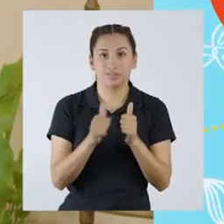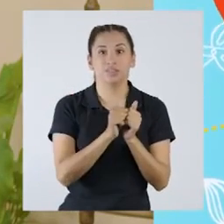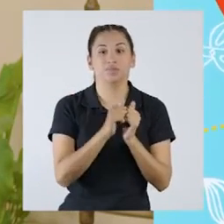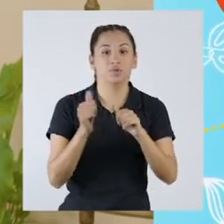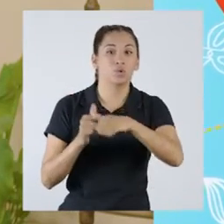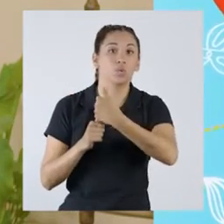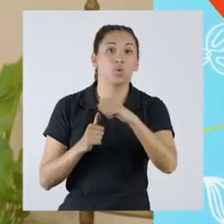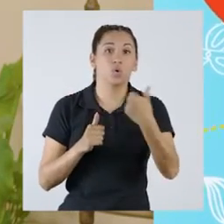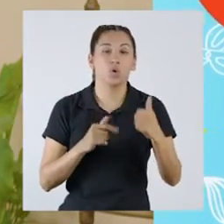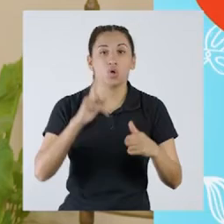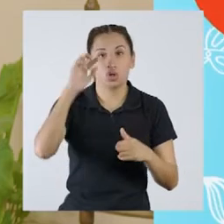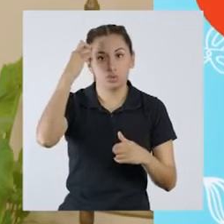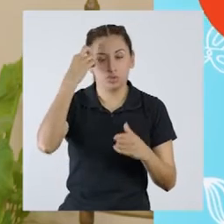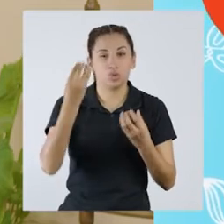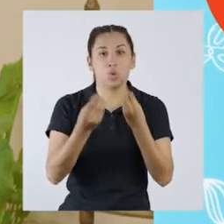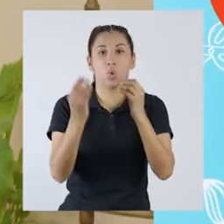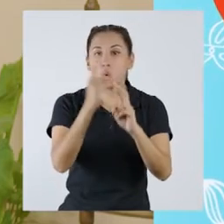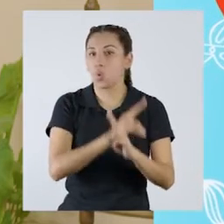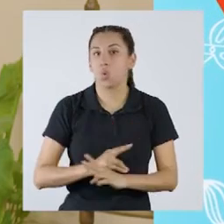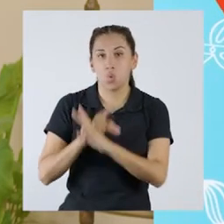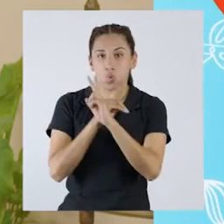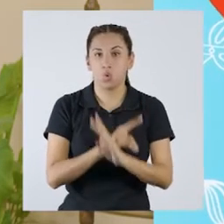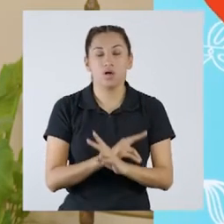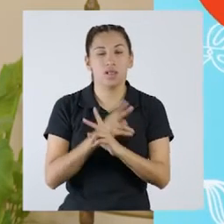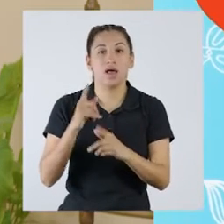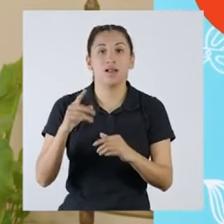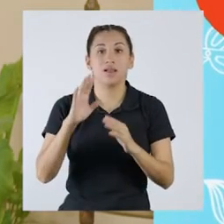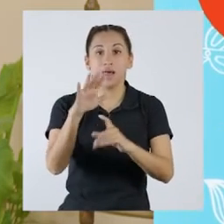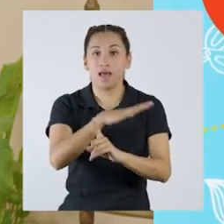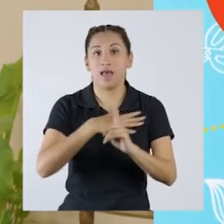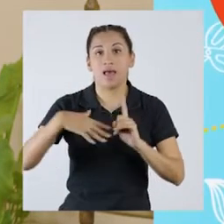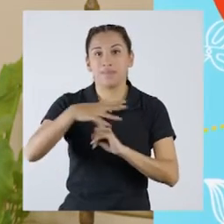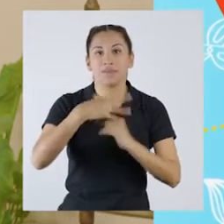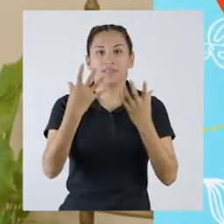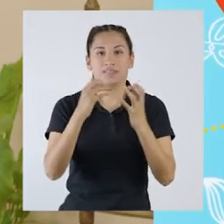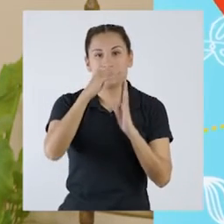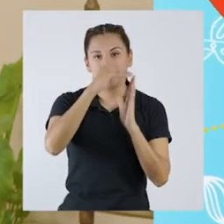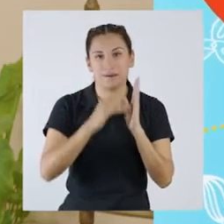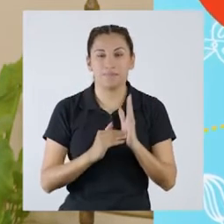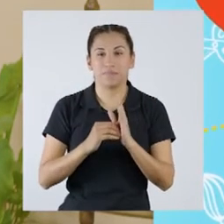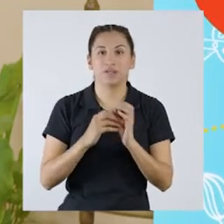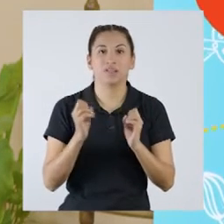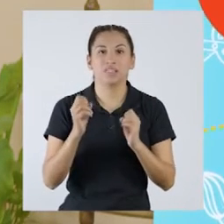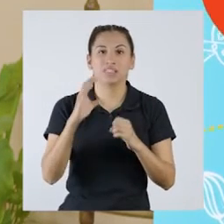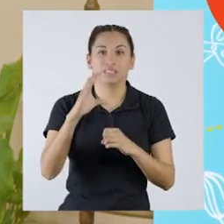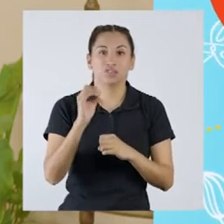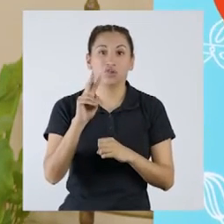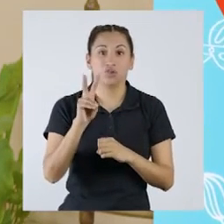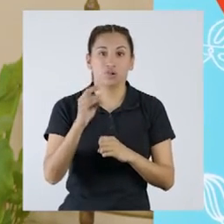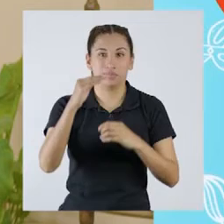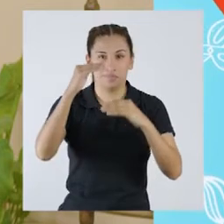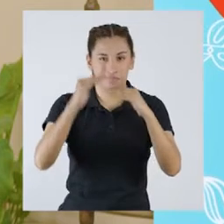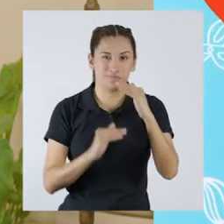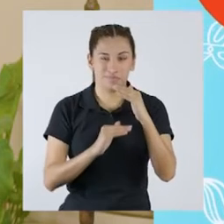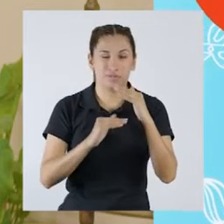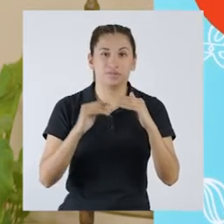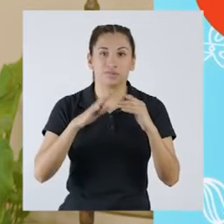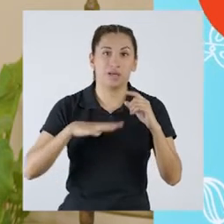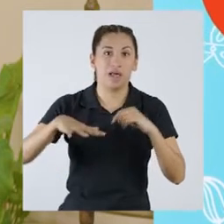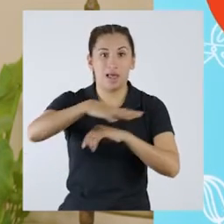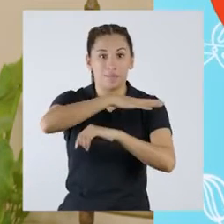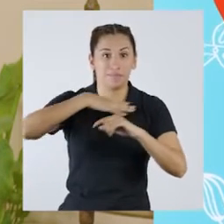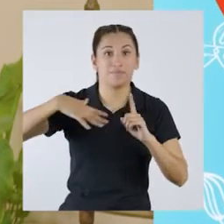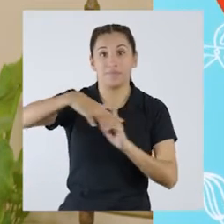ir acompañado de otras políticas de cuidado del medio ambiente que reduzcan las emisiones de CO2 a